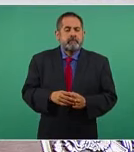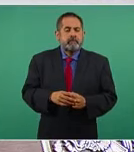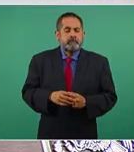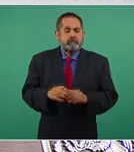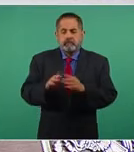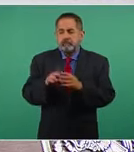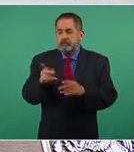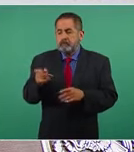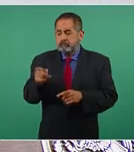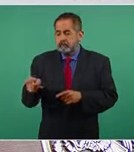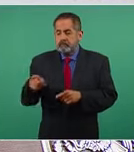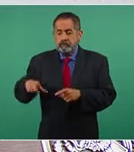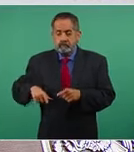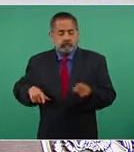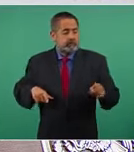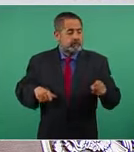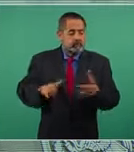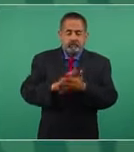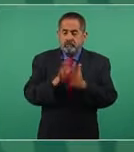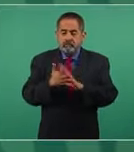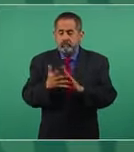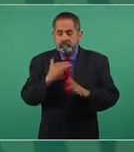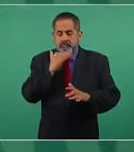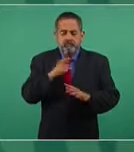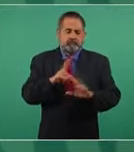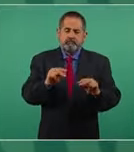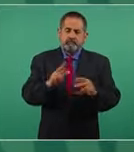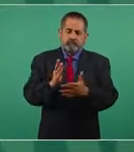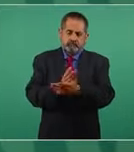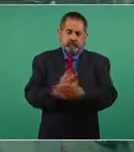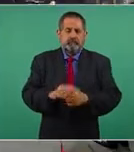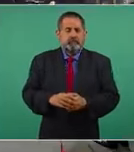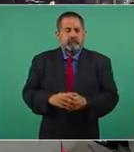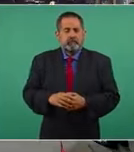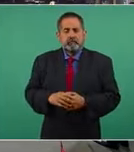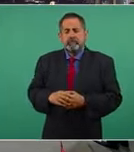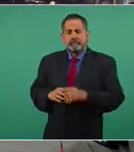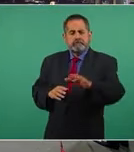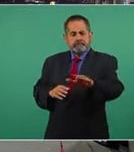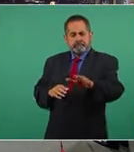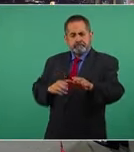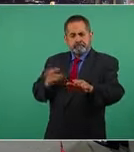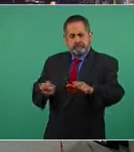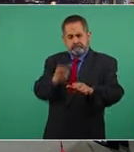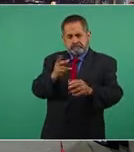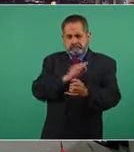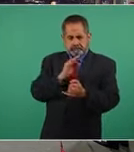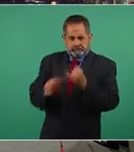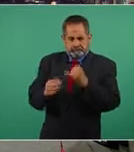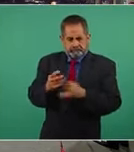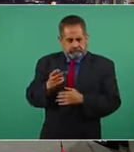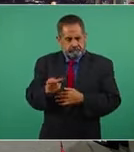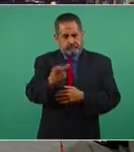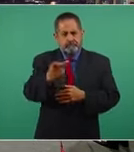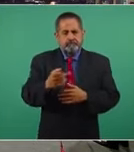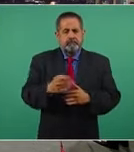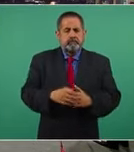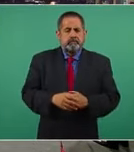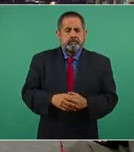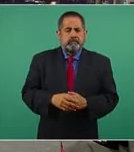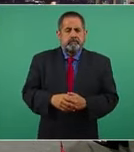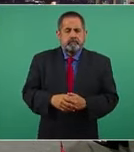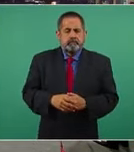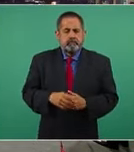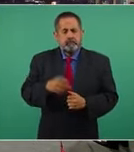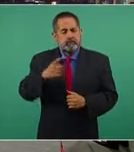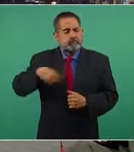haya contubernio. En concreto, ya para concluir mi posicionamiento, presidente,